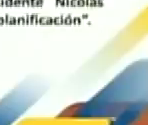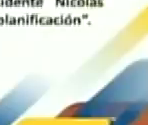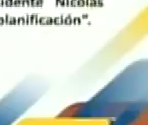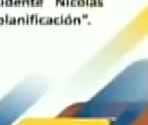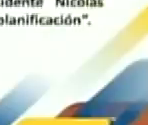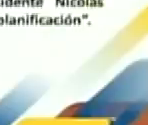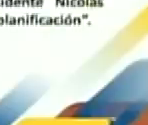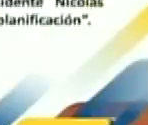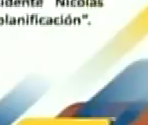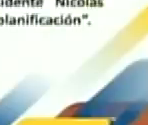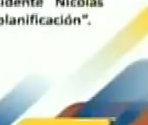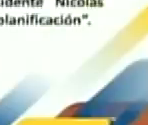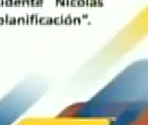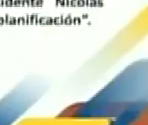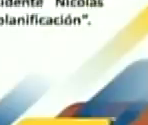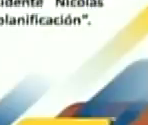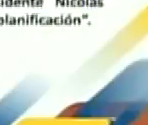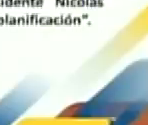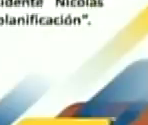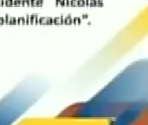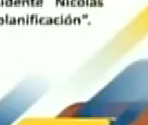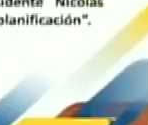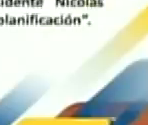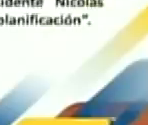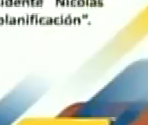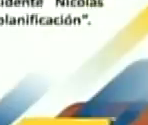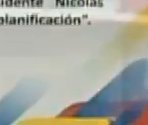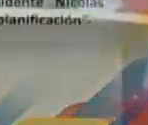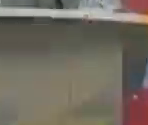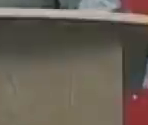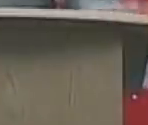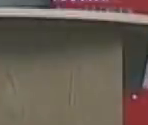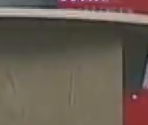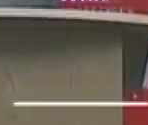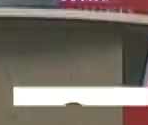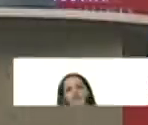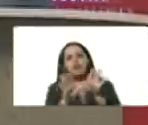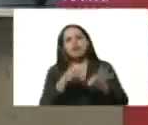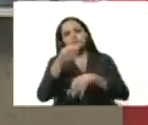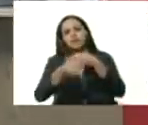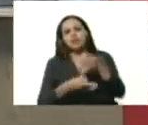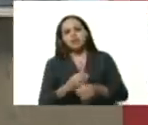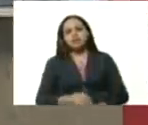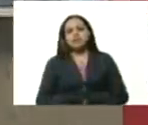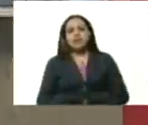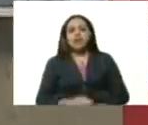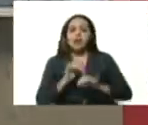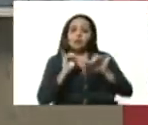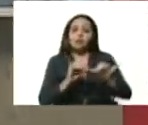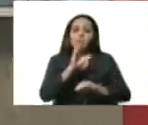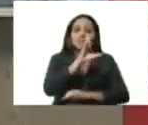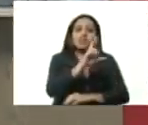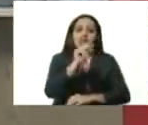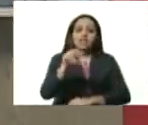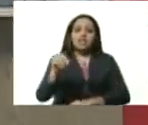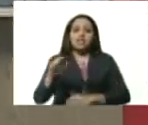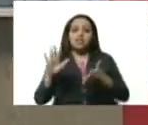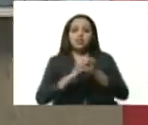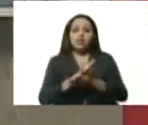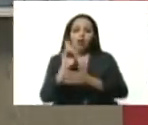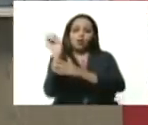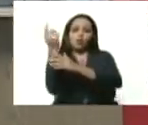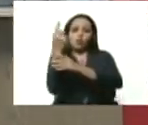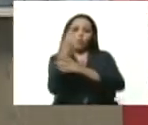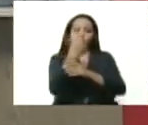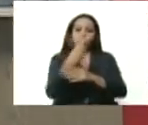personas involucradas en la planificación. Ya la confesión. Lo mismo que hizo CNN con lo de los drones, lo mismo que hizo The New